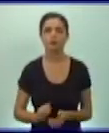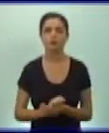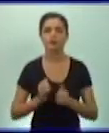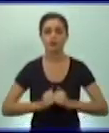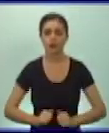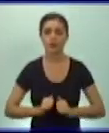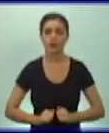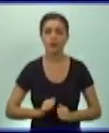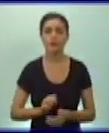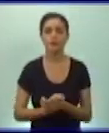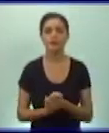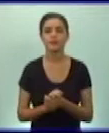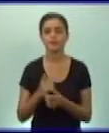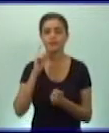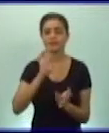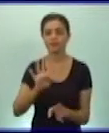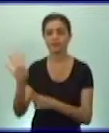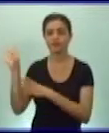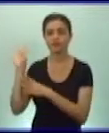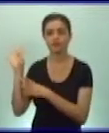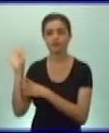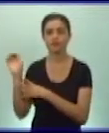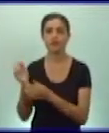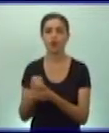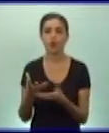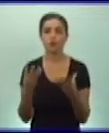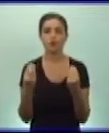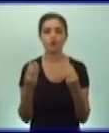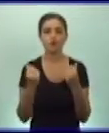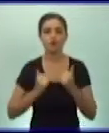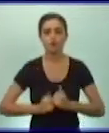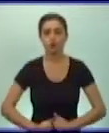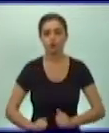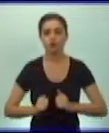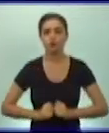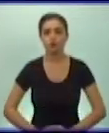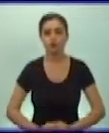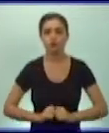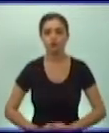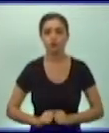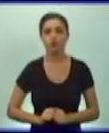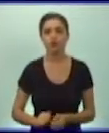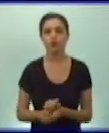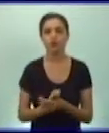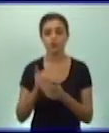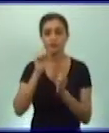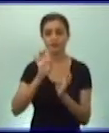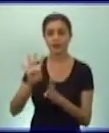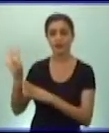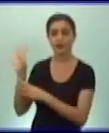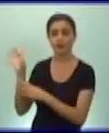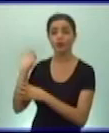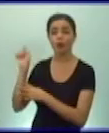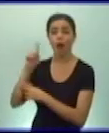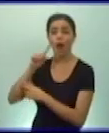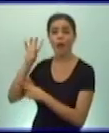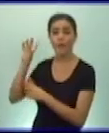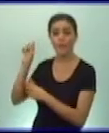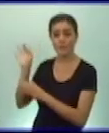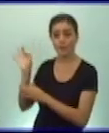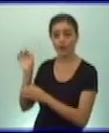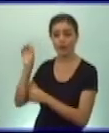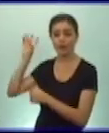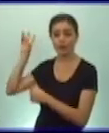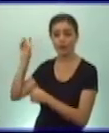año 1964, cuando nacieron en Cuba más de 275.000